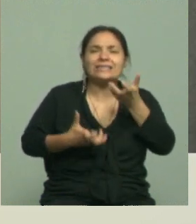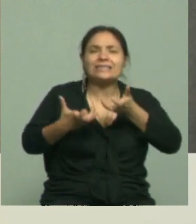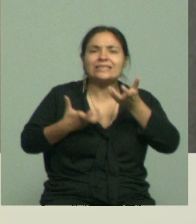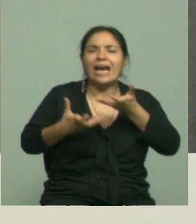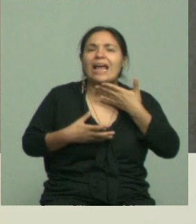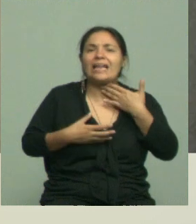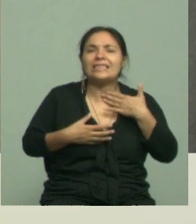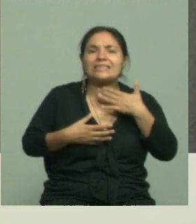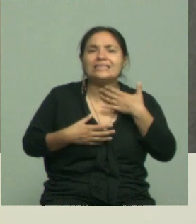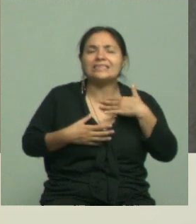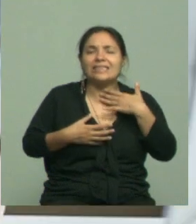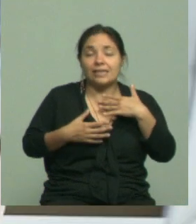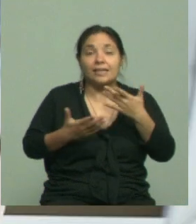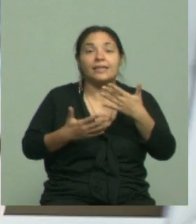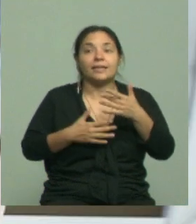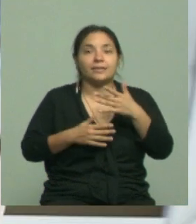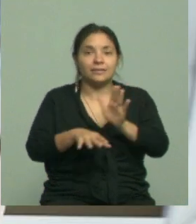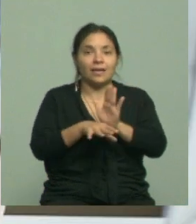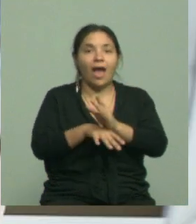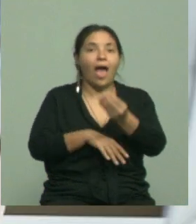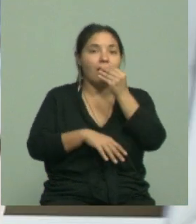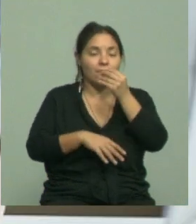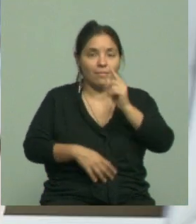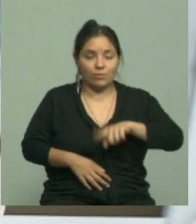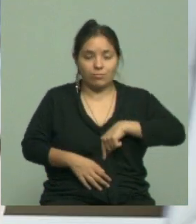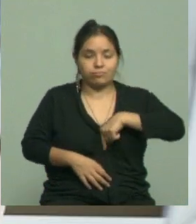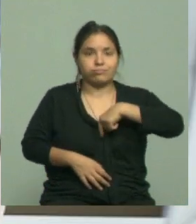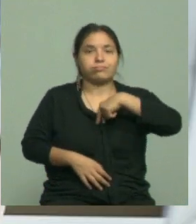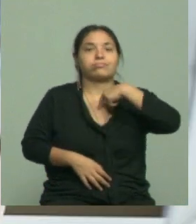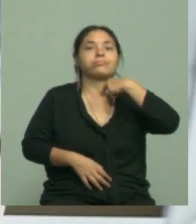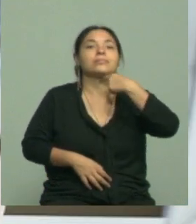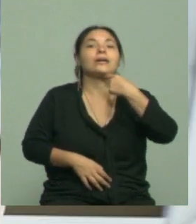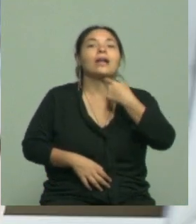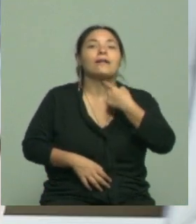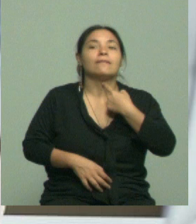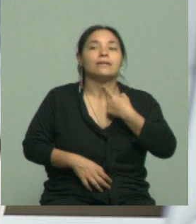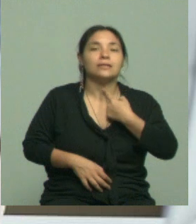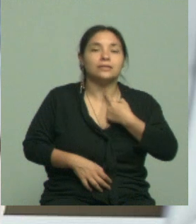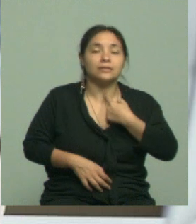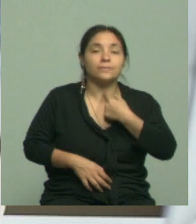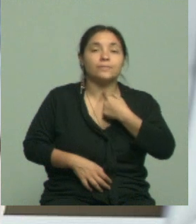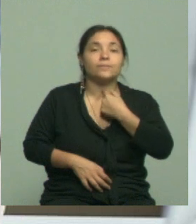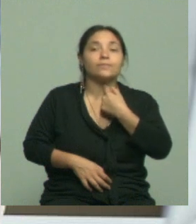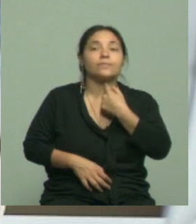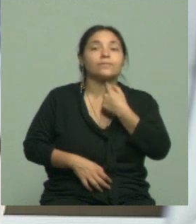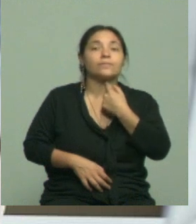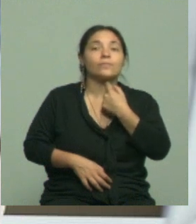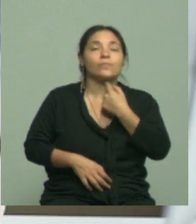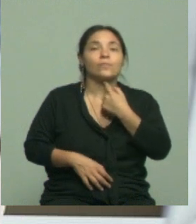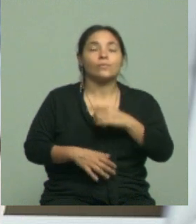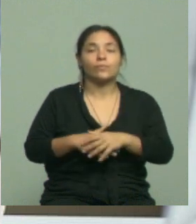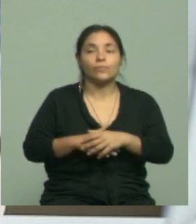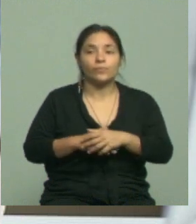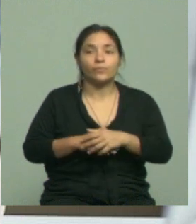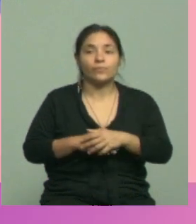qué es cuando el alimento vuelve por el esófago, sube, en muchas ocasiones sea